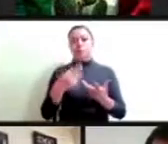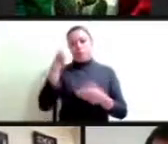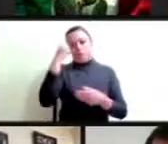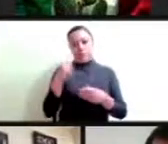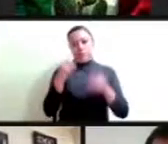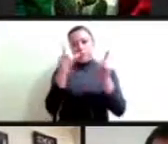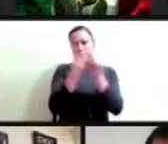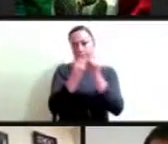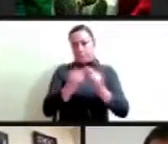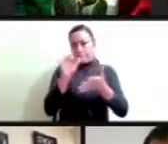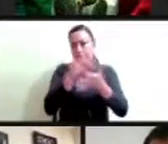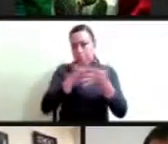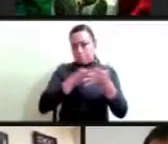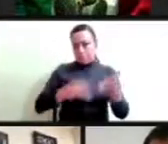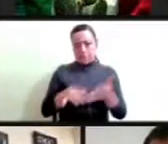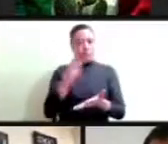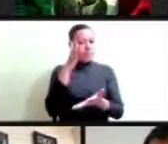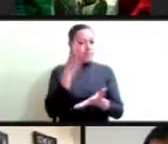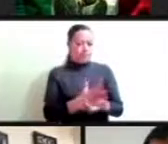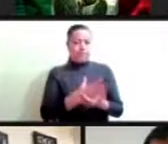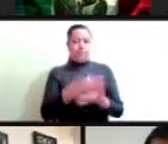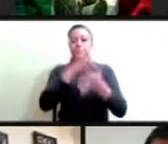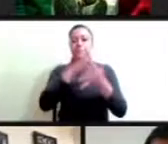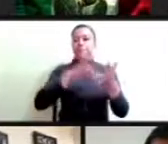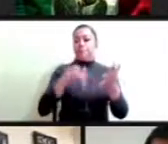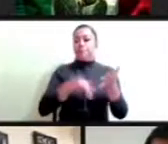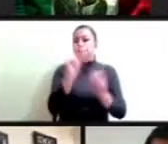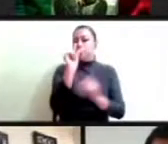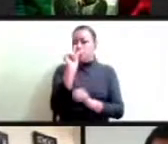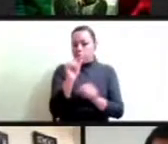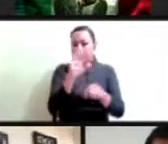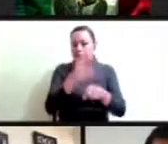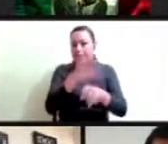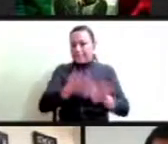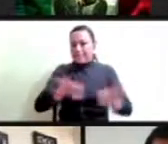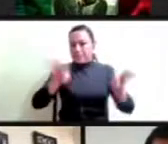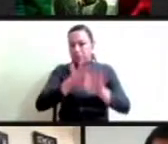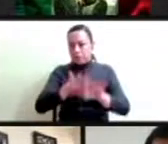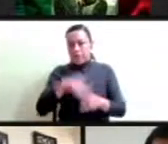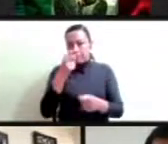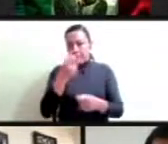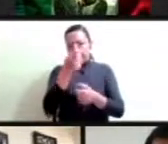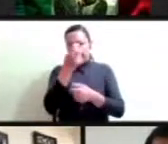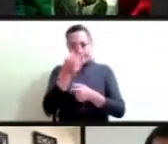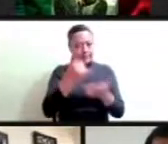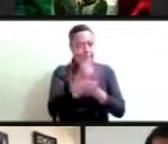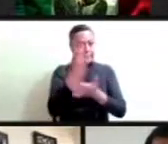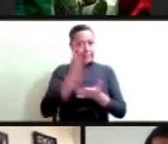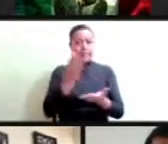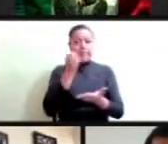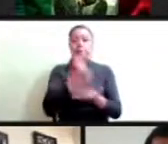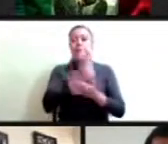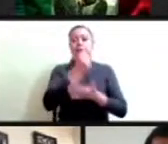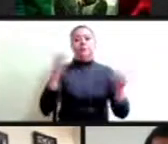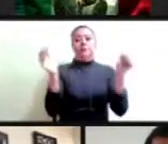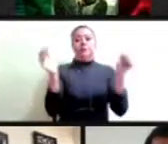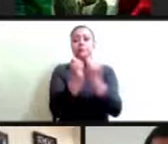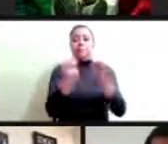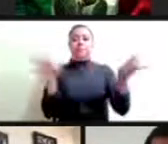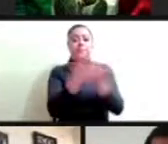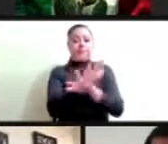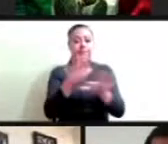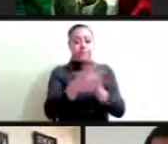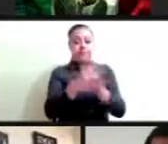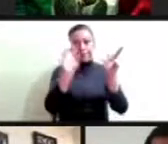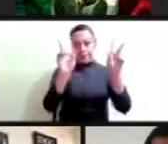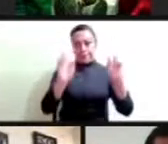a un extracto del proyecto de dictamen que se aprueba con modificaciones y que emite la Comisión de Seguridad Ciudadana con relación a la proposición